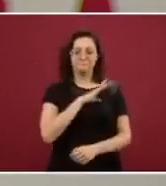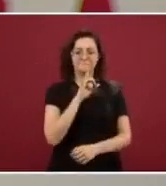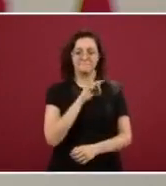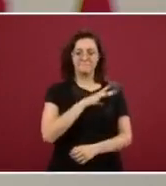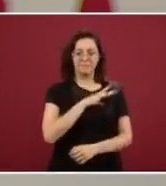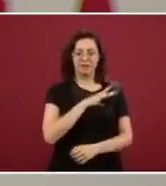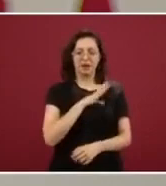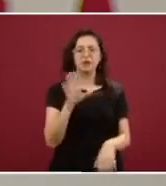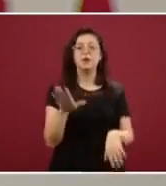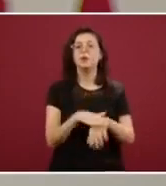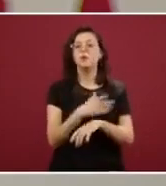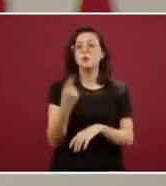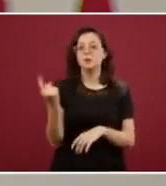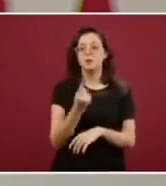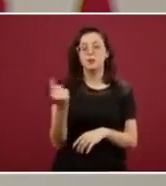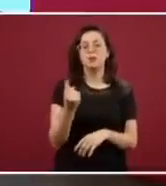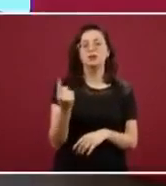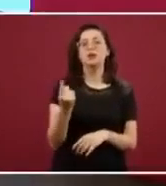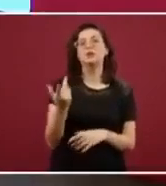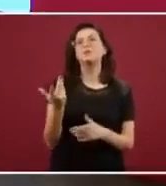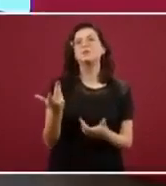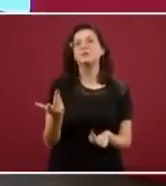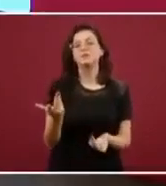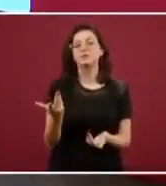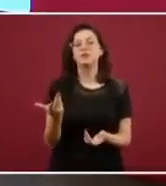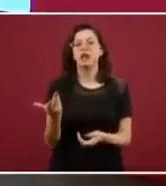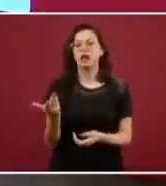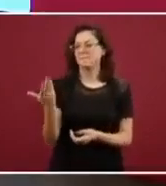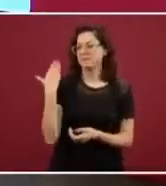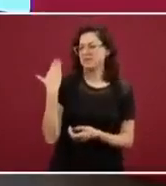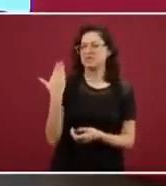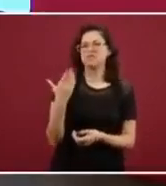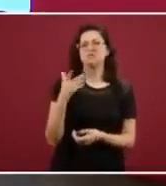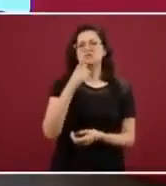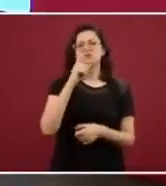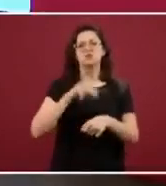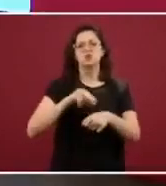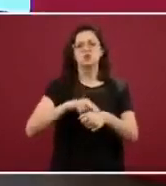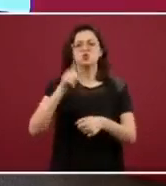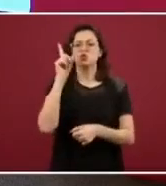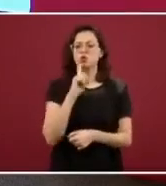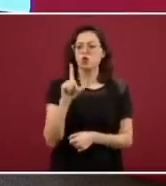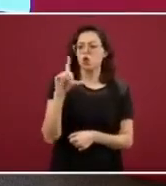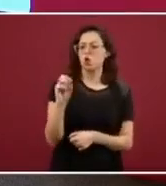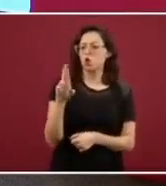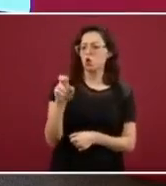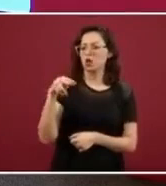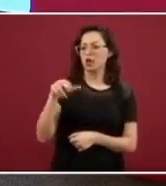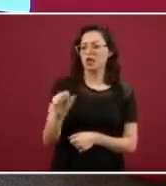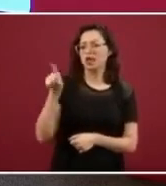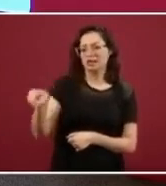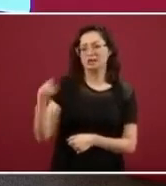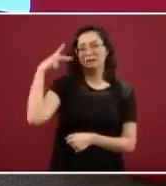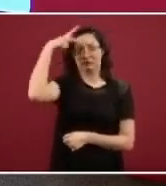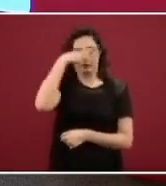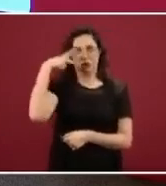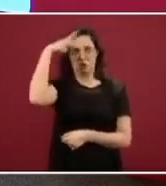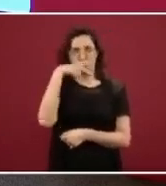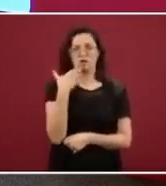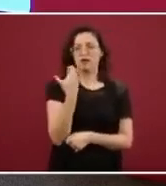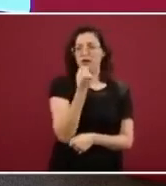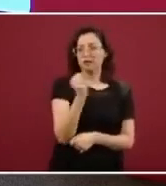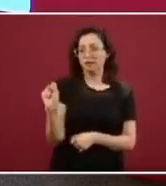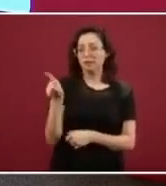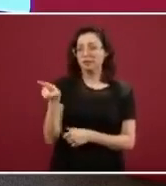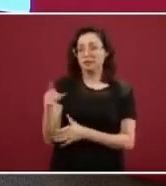pocos días que trajimos a la doctora Lorena Rodríguez Bores, especialista en salud pública mental, que explicó cómo el